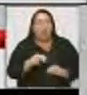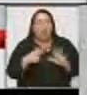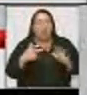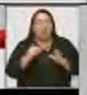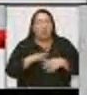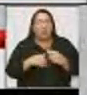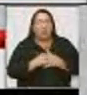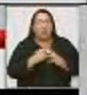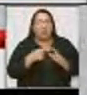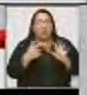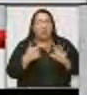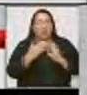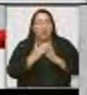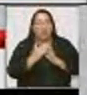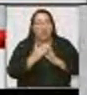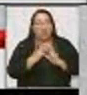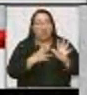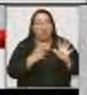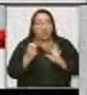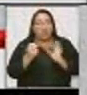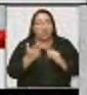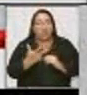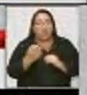2018 un total de